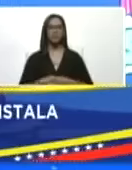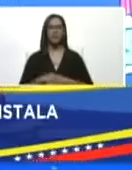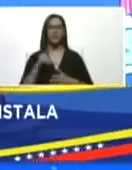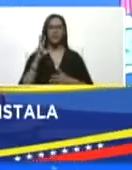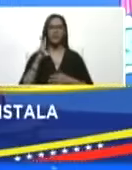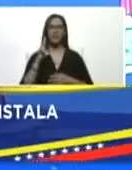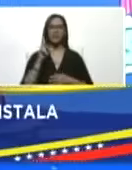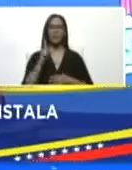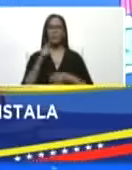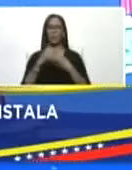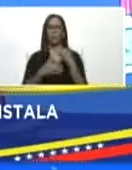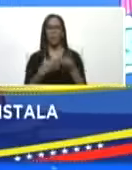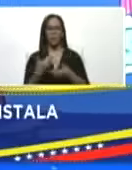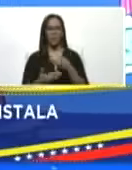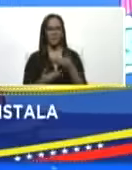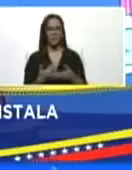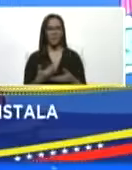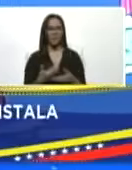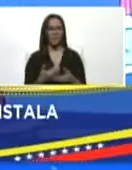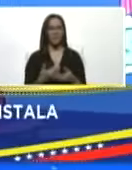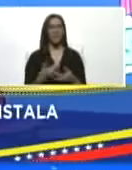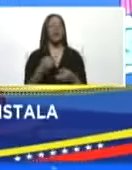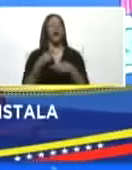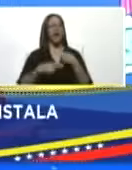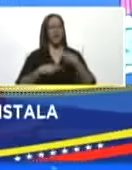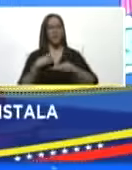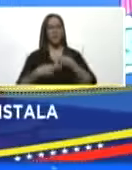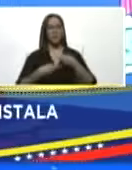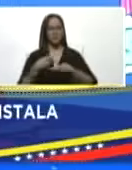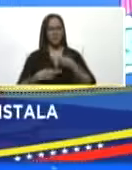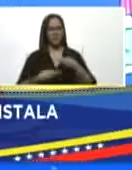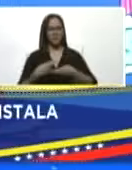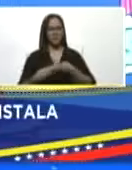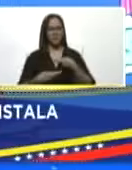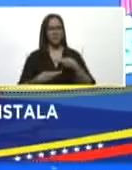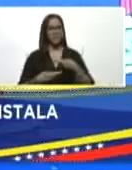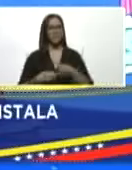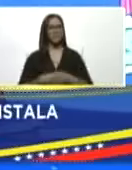31 procesos. La revolución